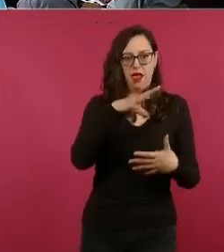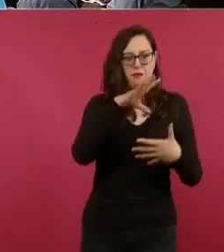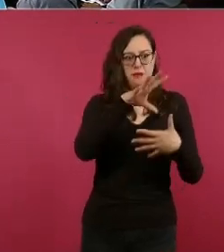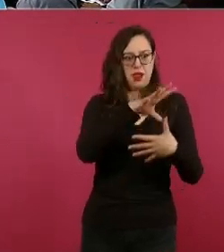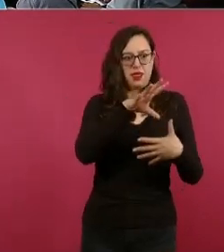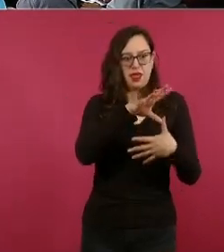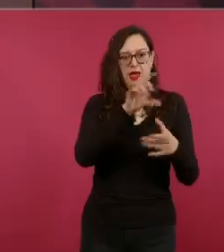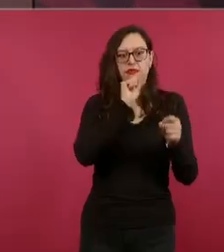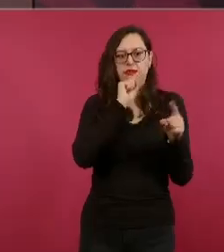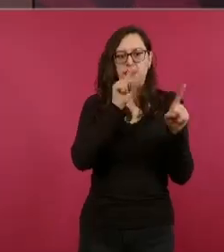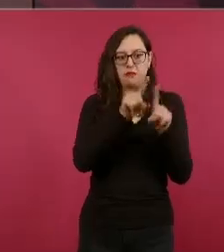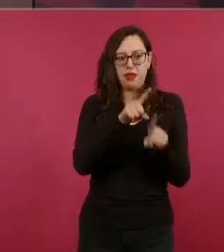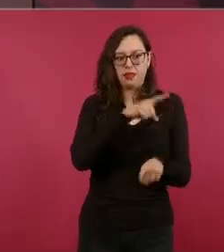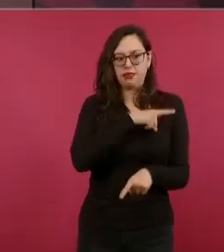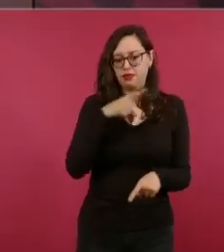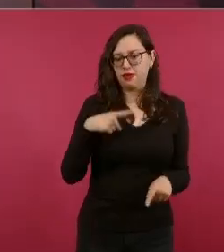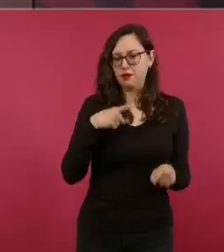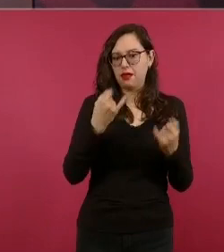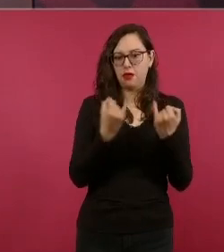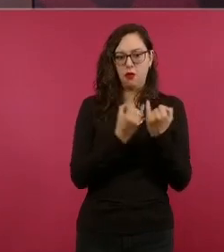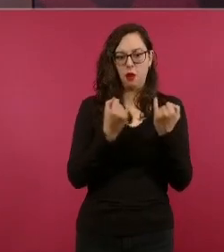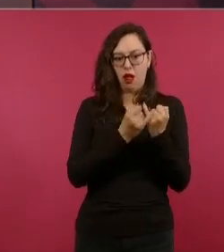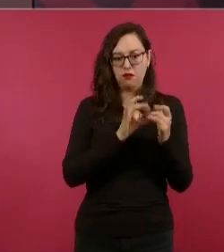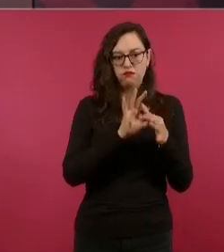Ya logramos